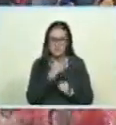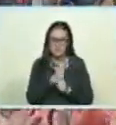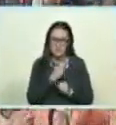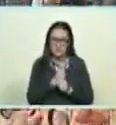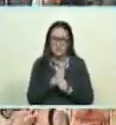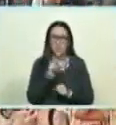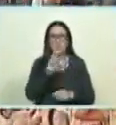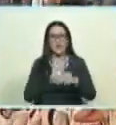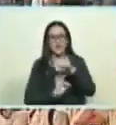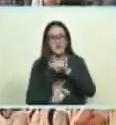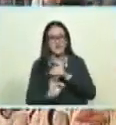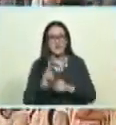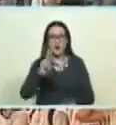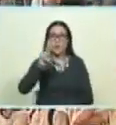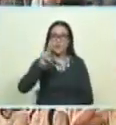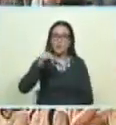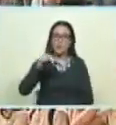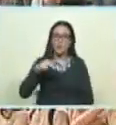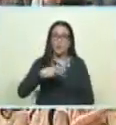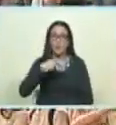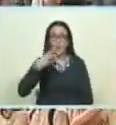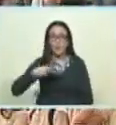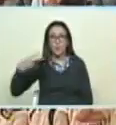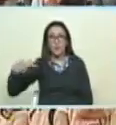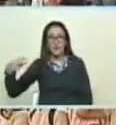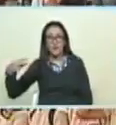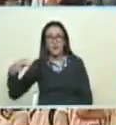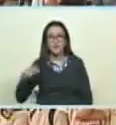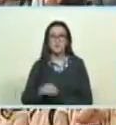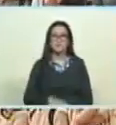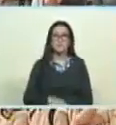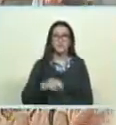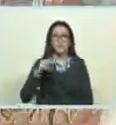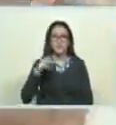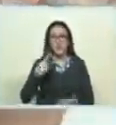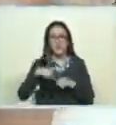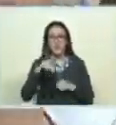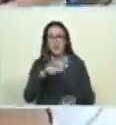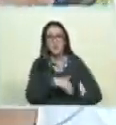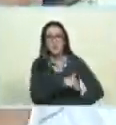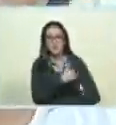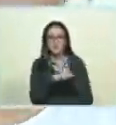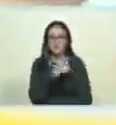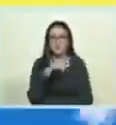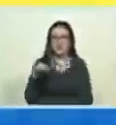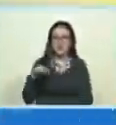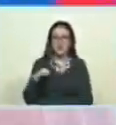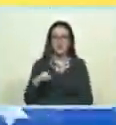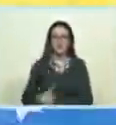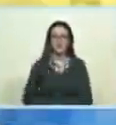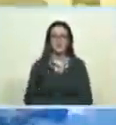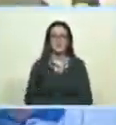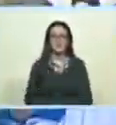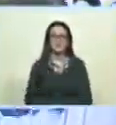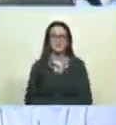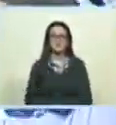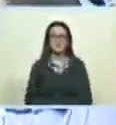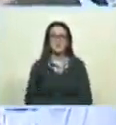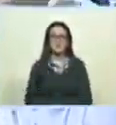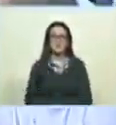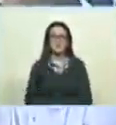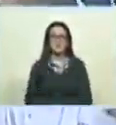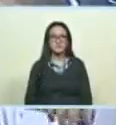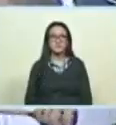de la UNEFA, de la UNE, los muchachos de la Simón Rodríguez, de las universidades autónomas, de las politécnicas. Y a partir de